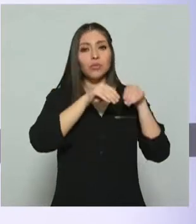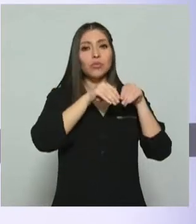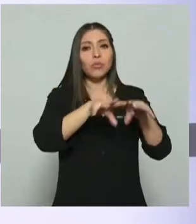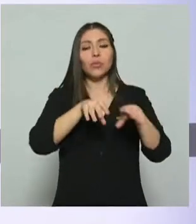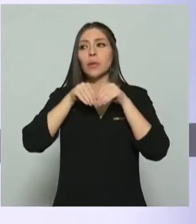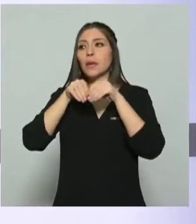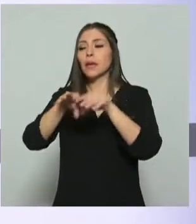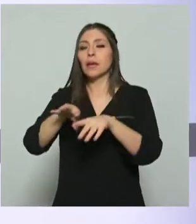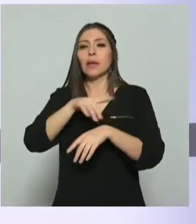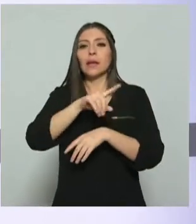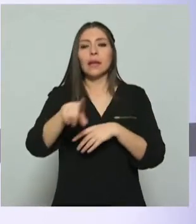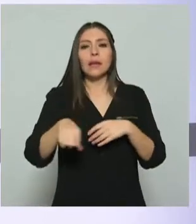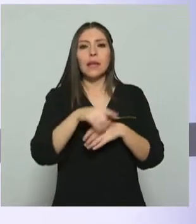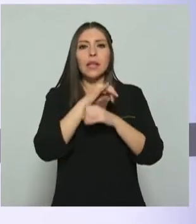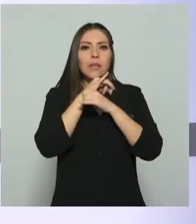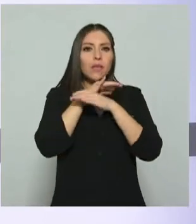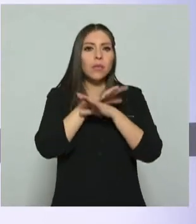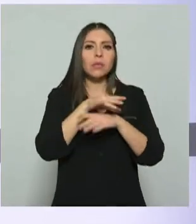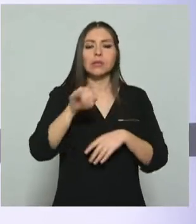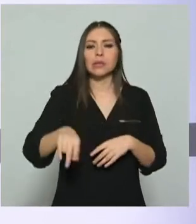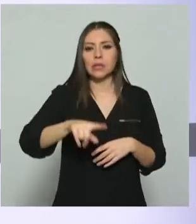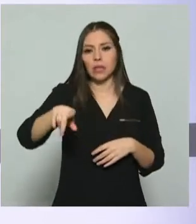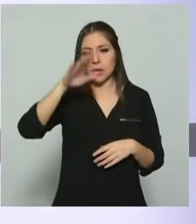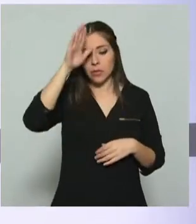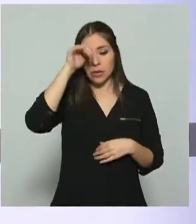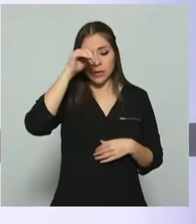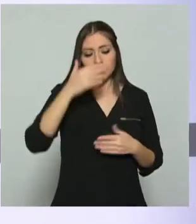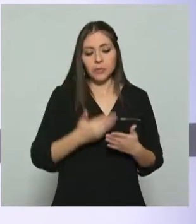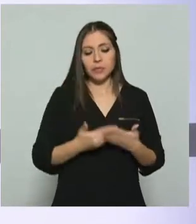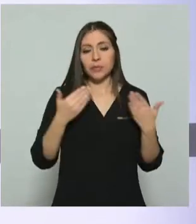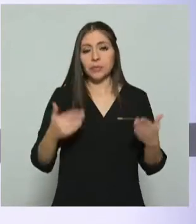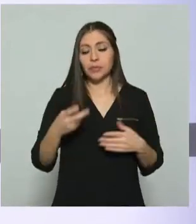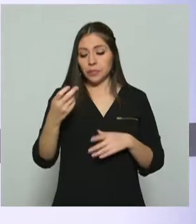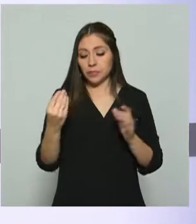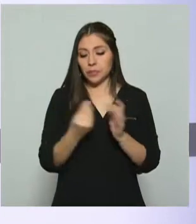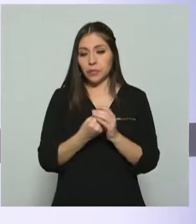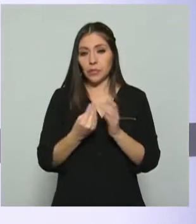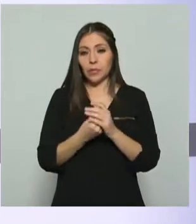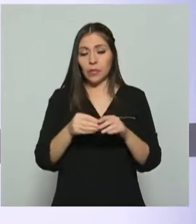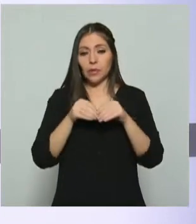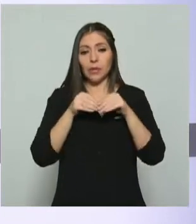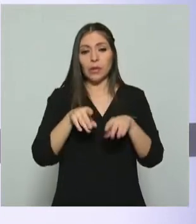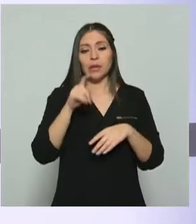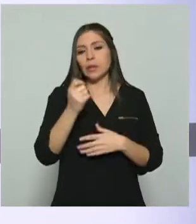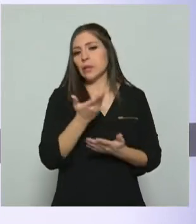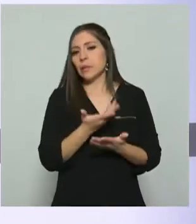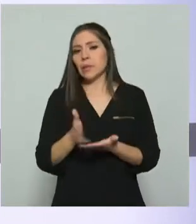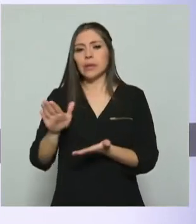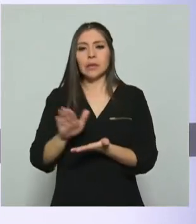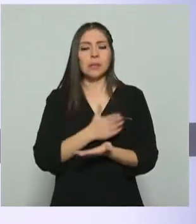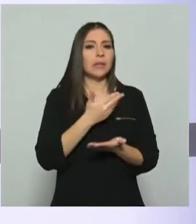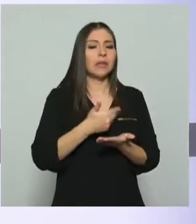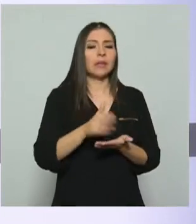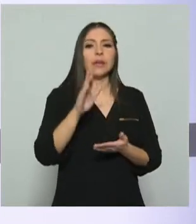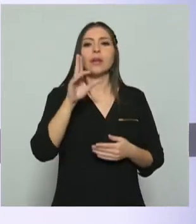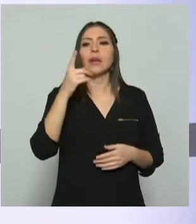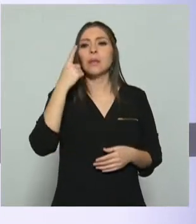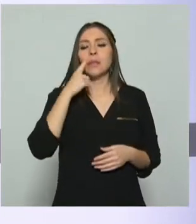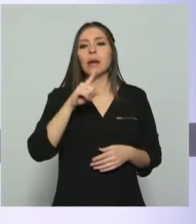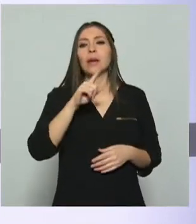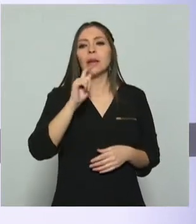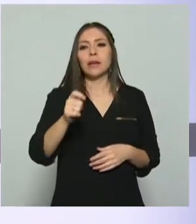sin consentimiento. Y cabe destacar que en este caso particular, la difusión de contenido no tiene nada que ver con el ejercicio